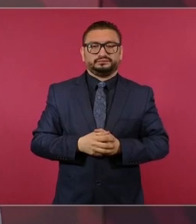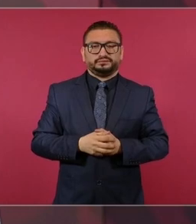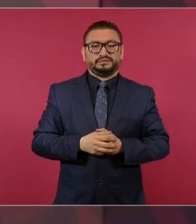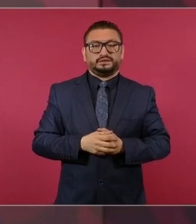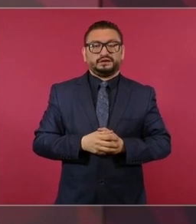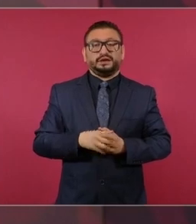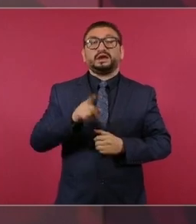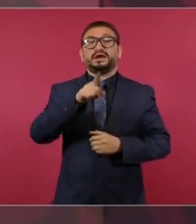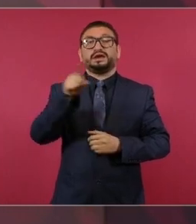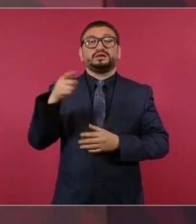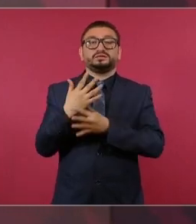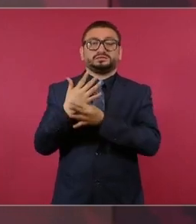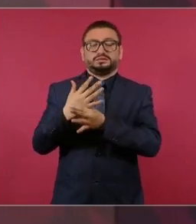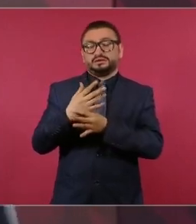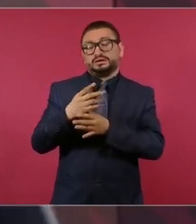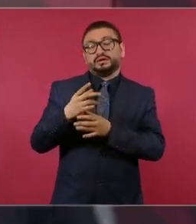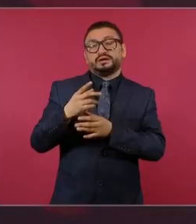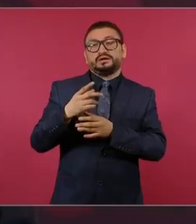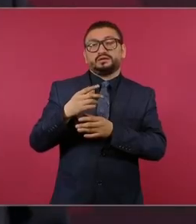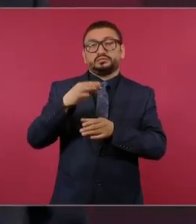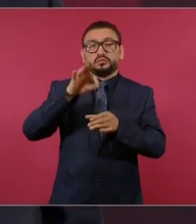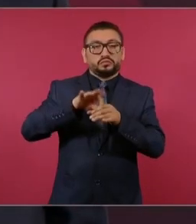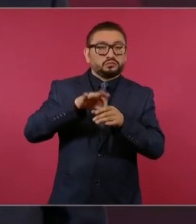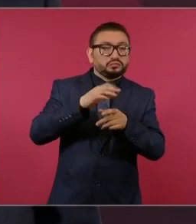Está muy bien la democracia siempre y cuando